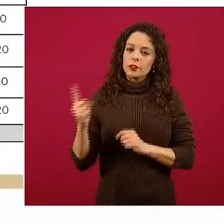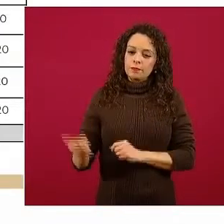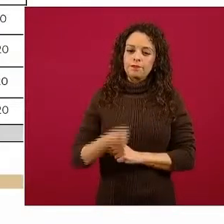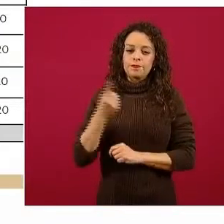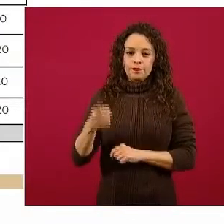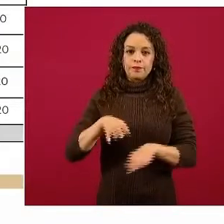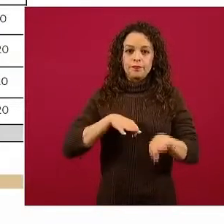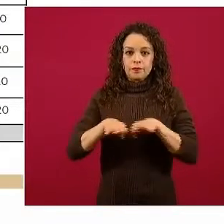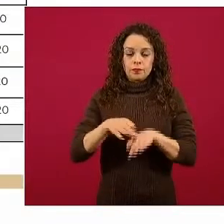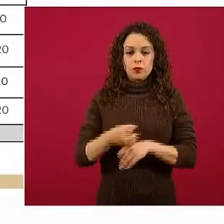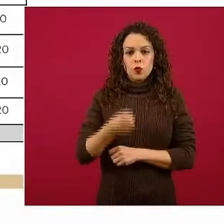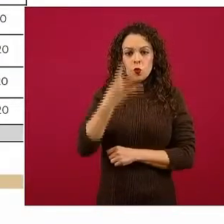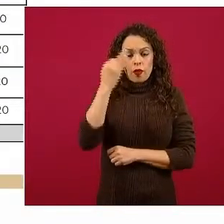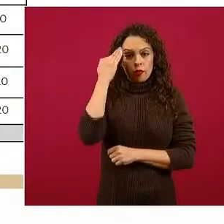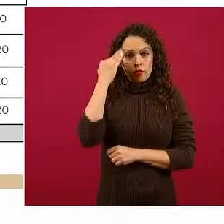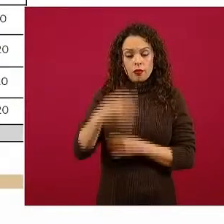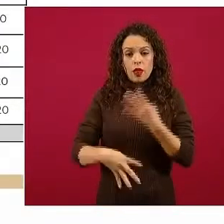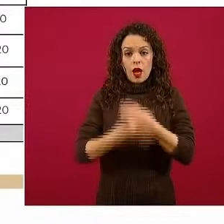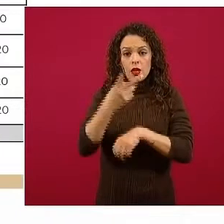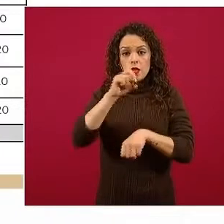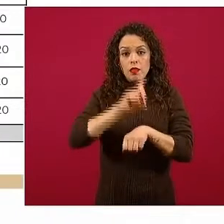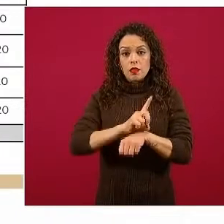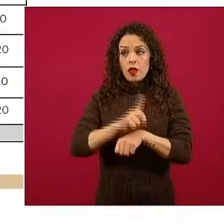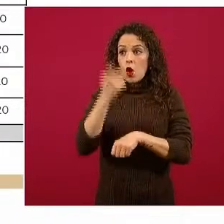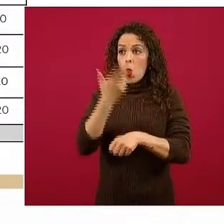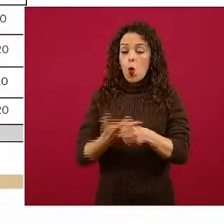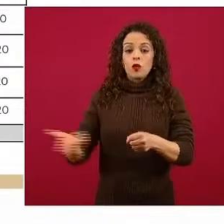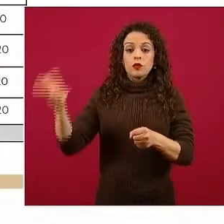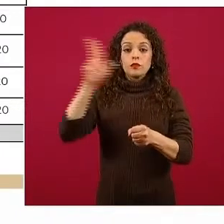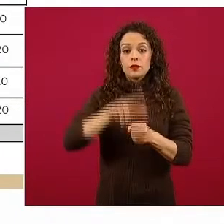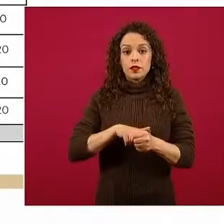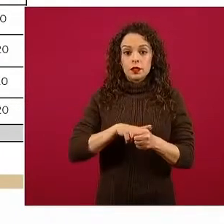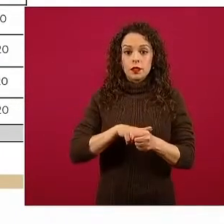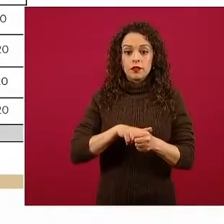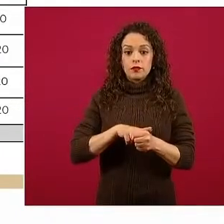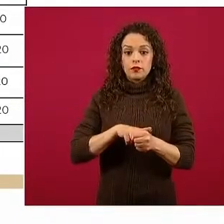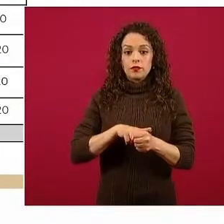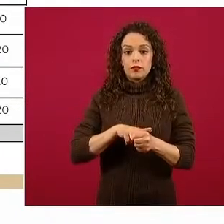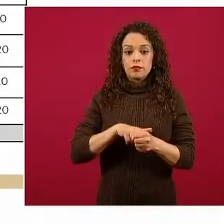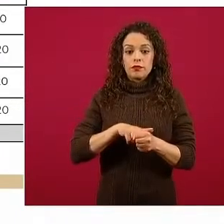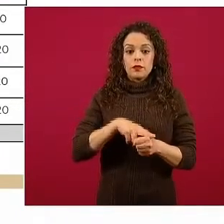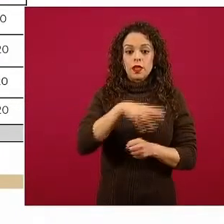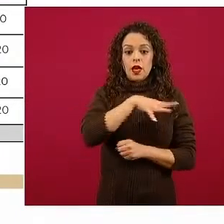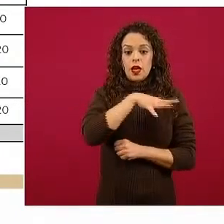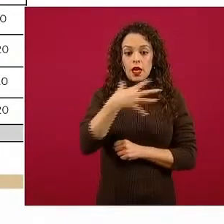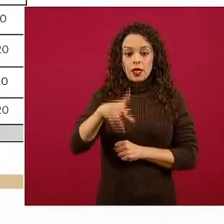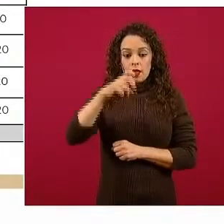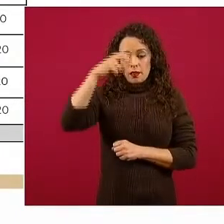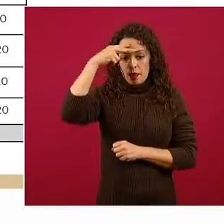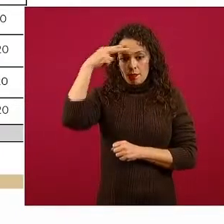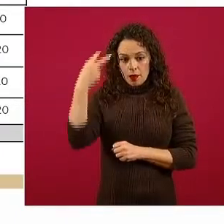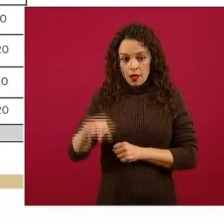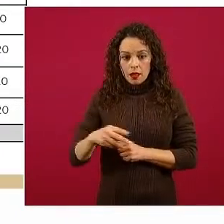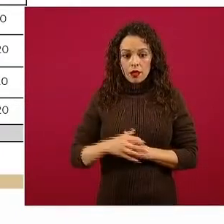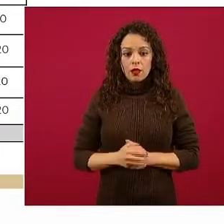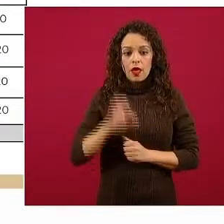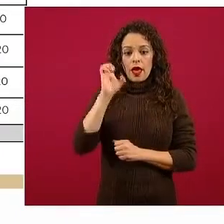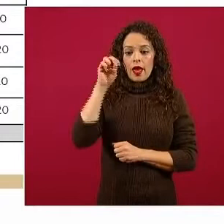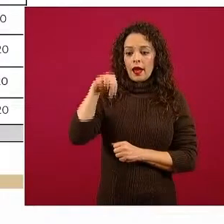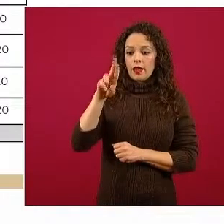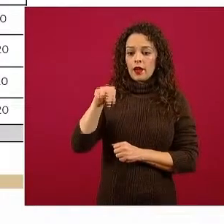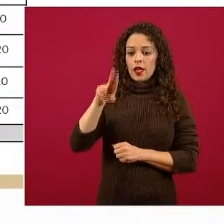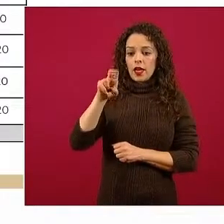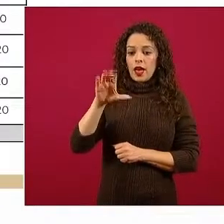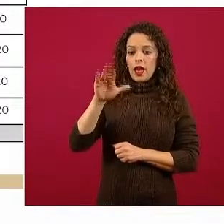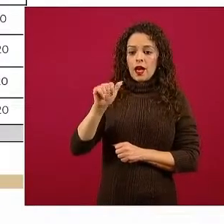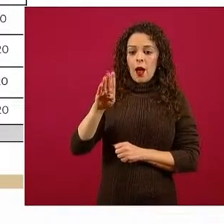durará 14 días a estos hospitales, al Hospital General de México, al Hospital Enrique Cabrera y al